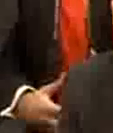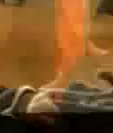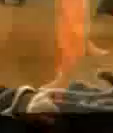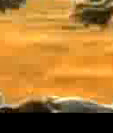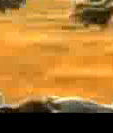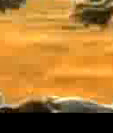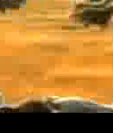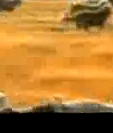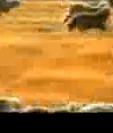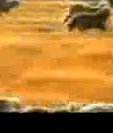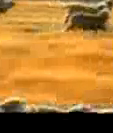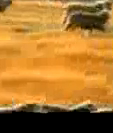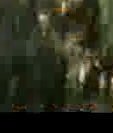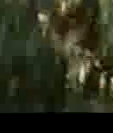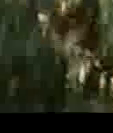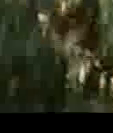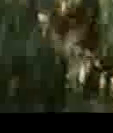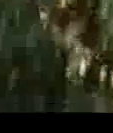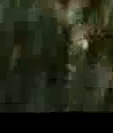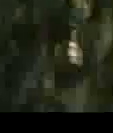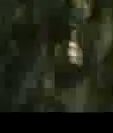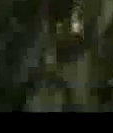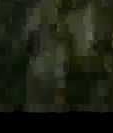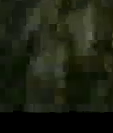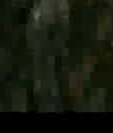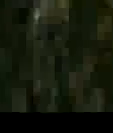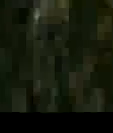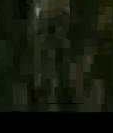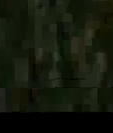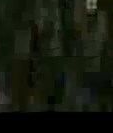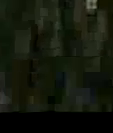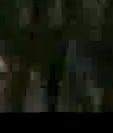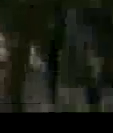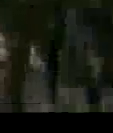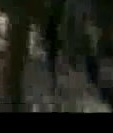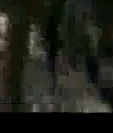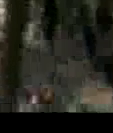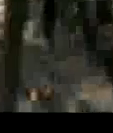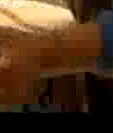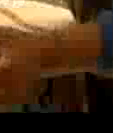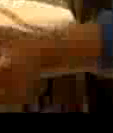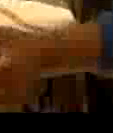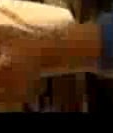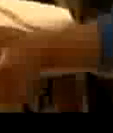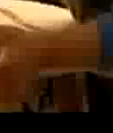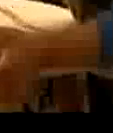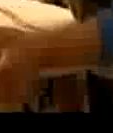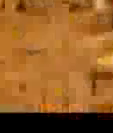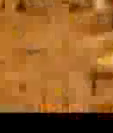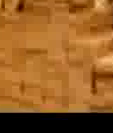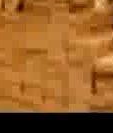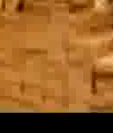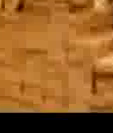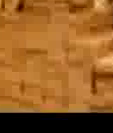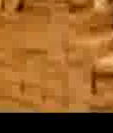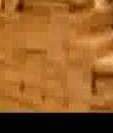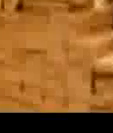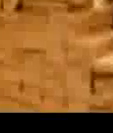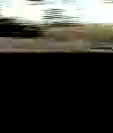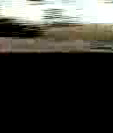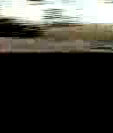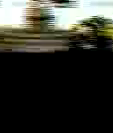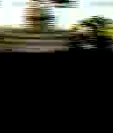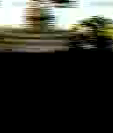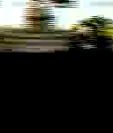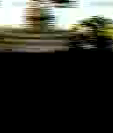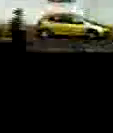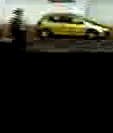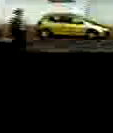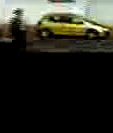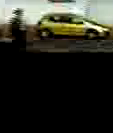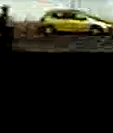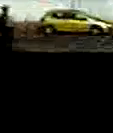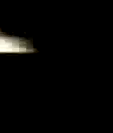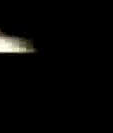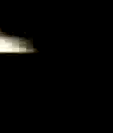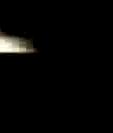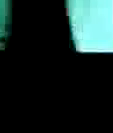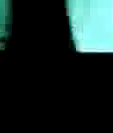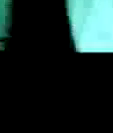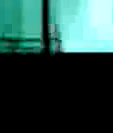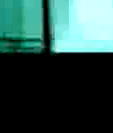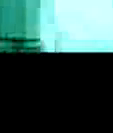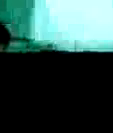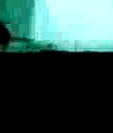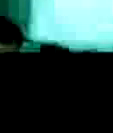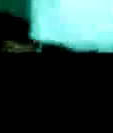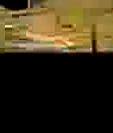Los países que... pues mejor desempeño, no solamente en crecimiento, sino en macroeconomía en general, es Chile.